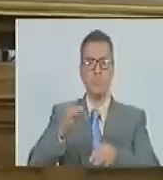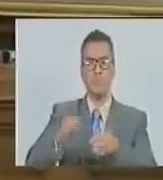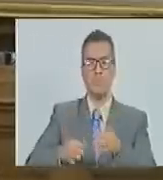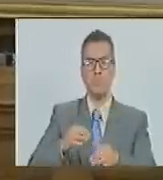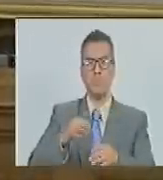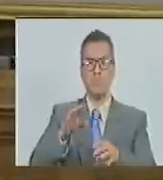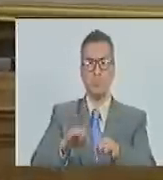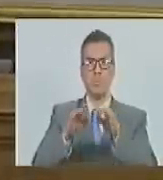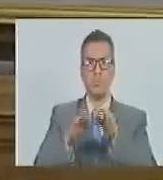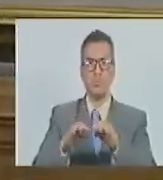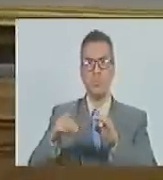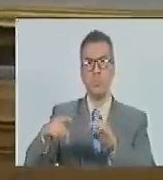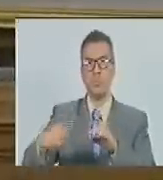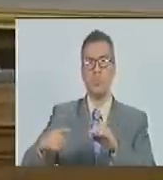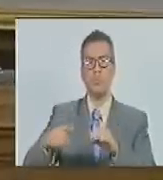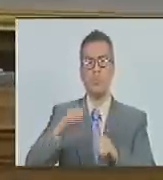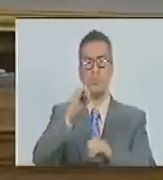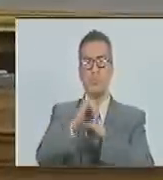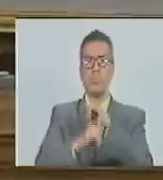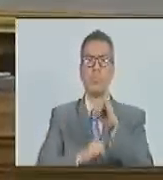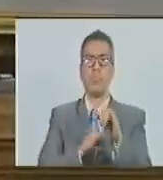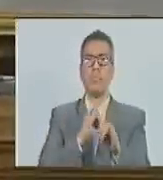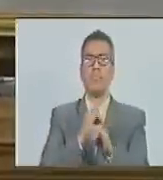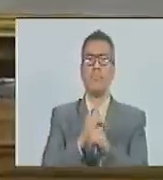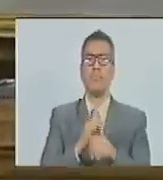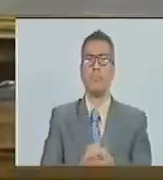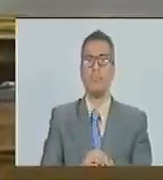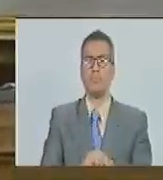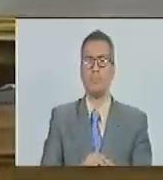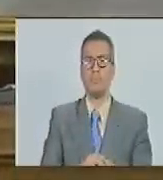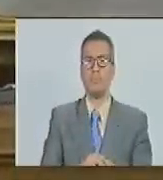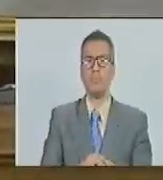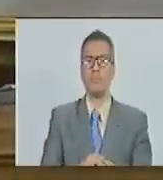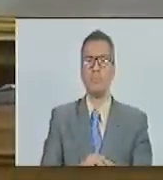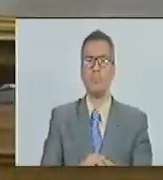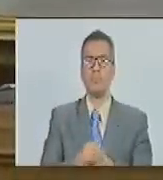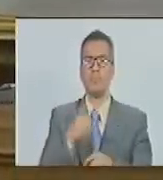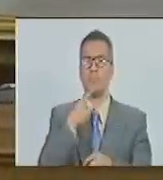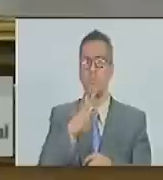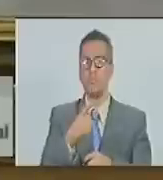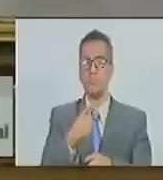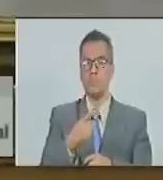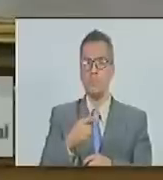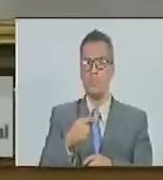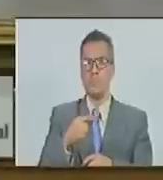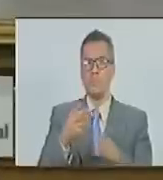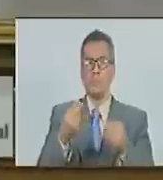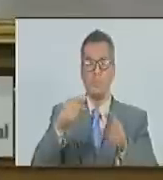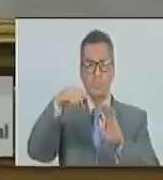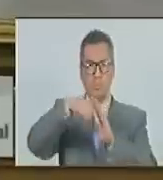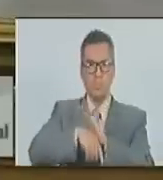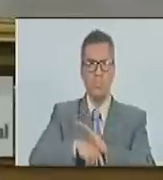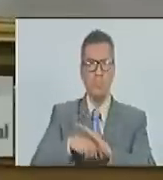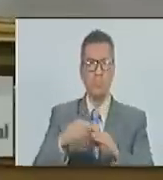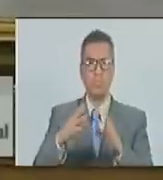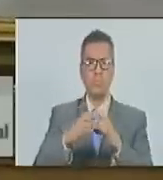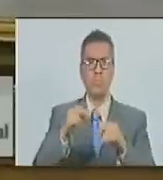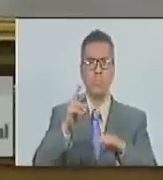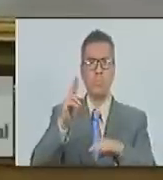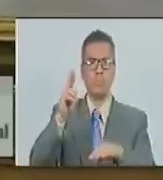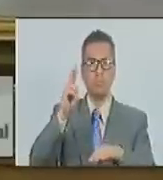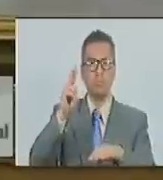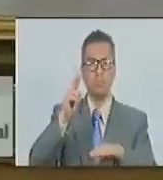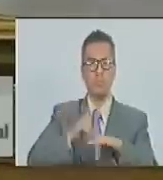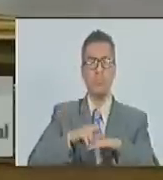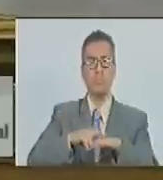en derecho internacional, que expusieron de manera profunda las razones por